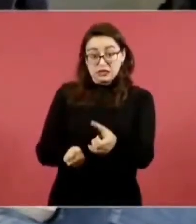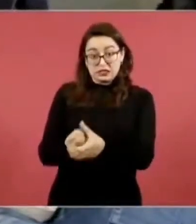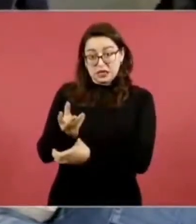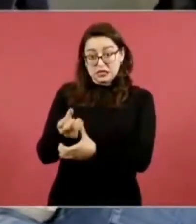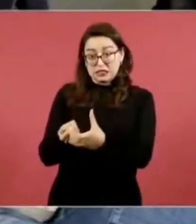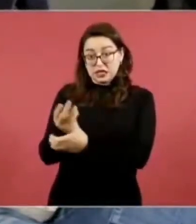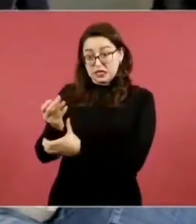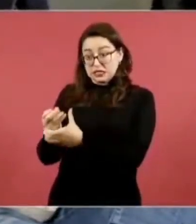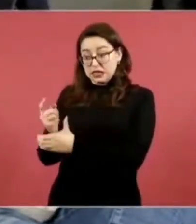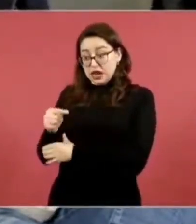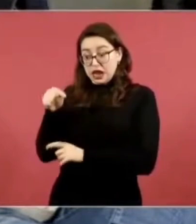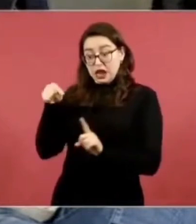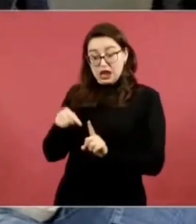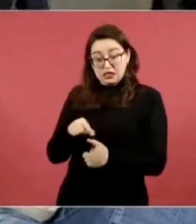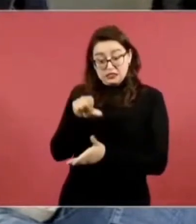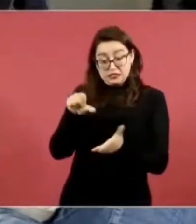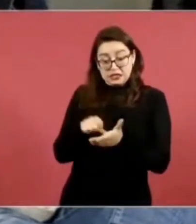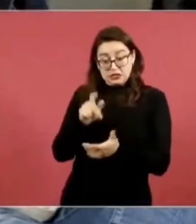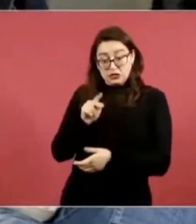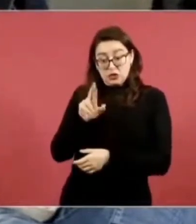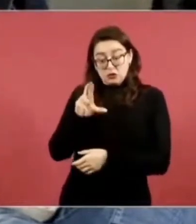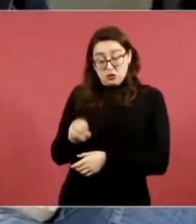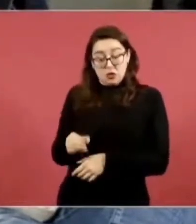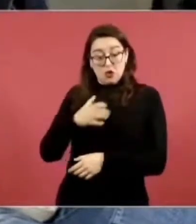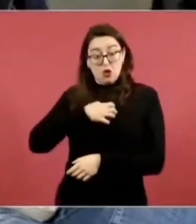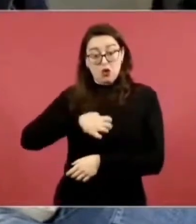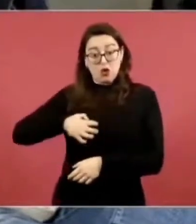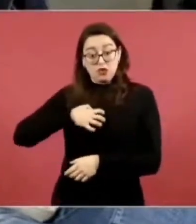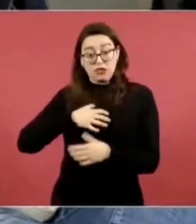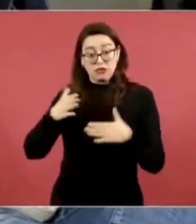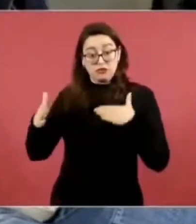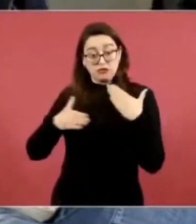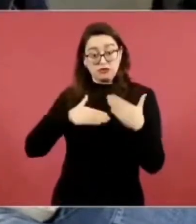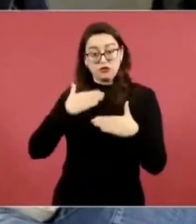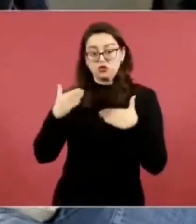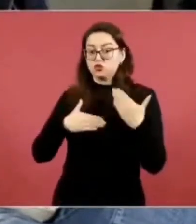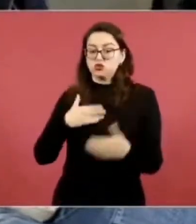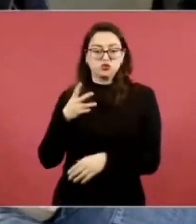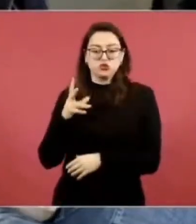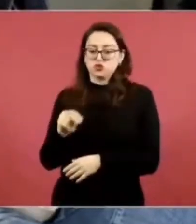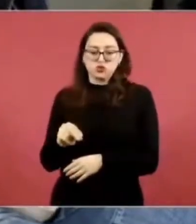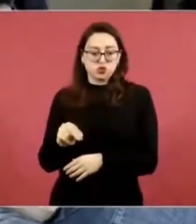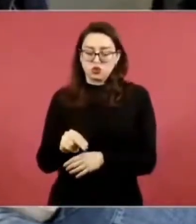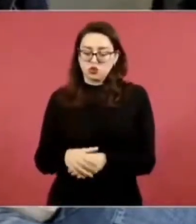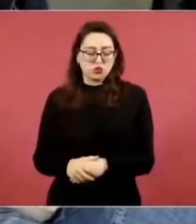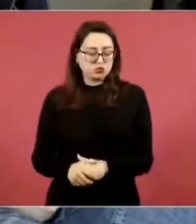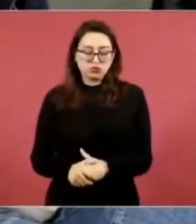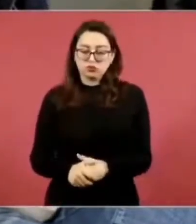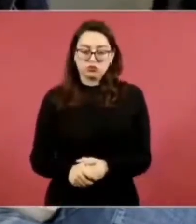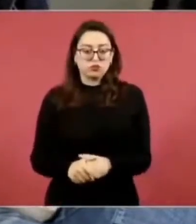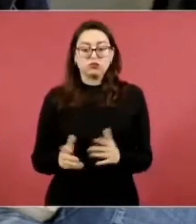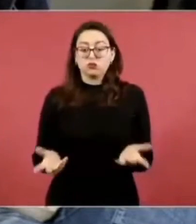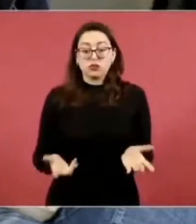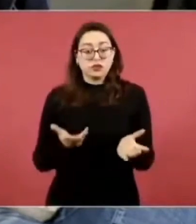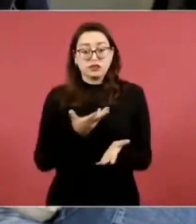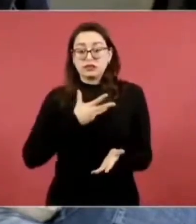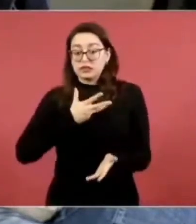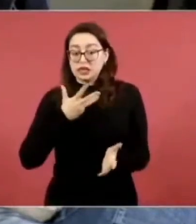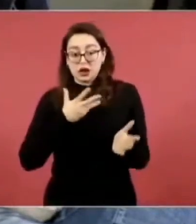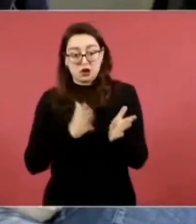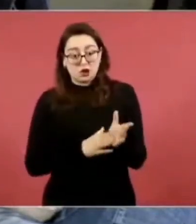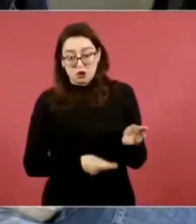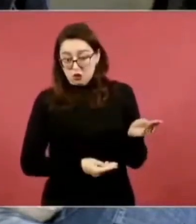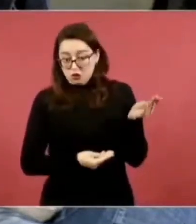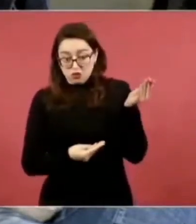los hayan excarcelado. La celebración era porque en ese fallo, y aquí tengo el documento